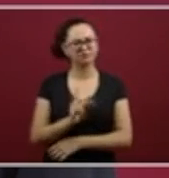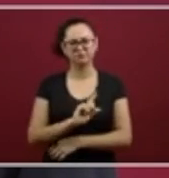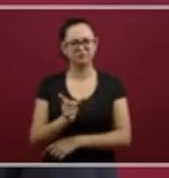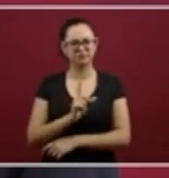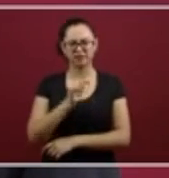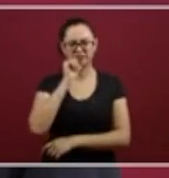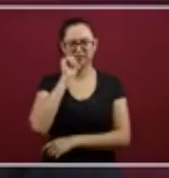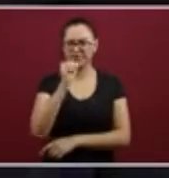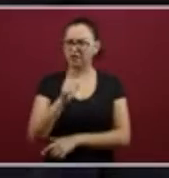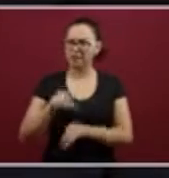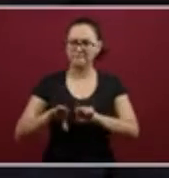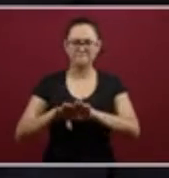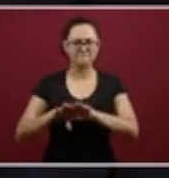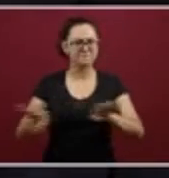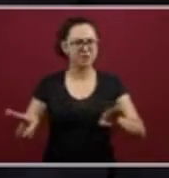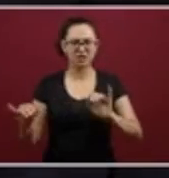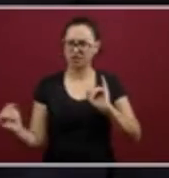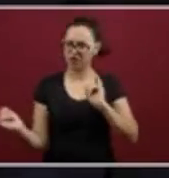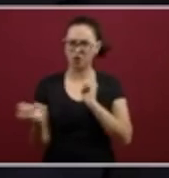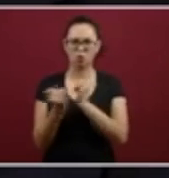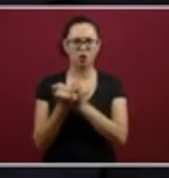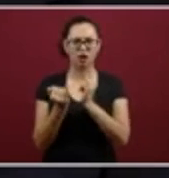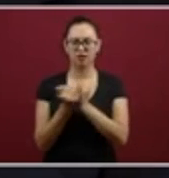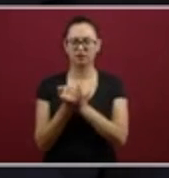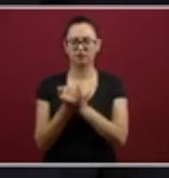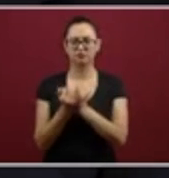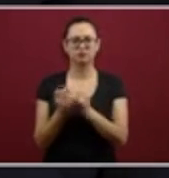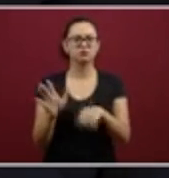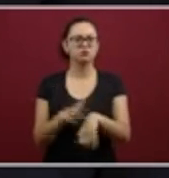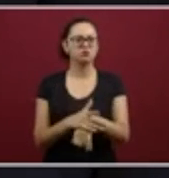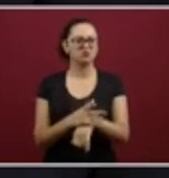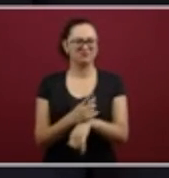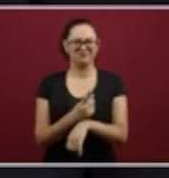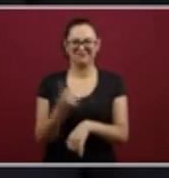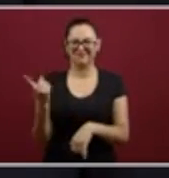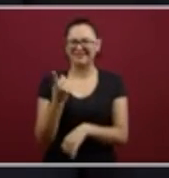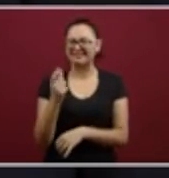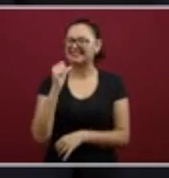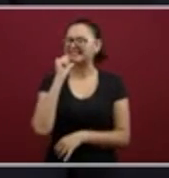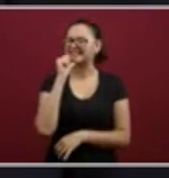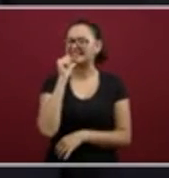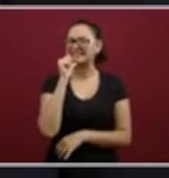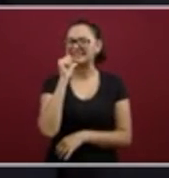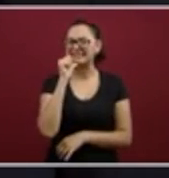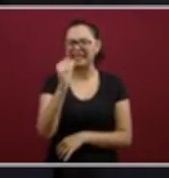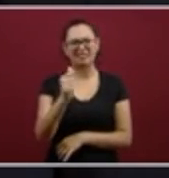porque era muy injusto que